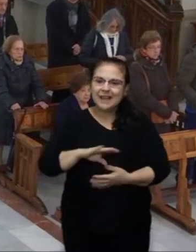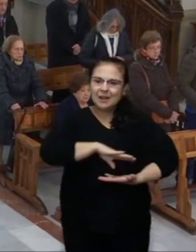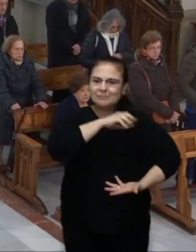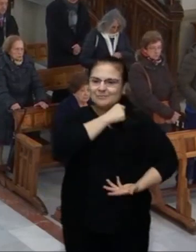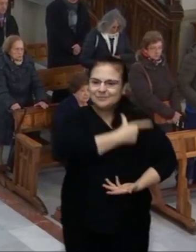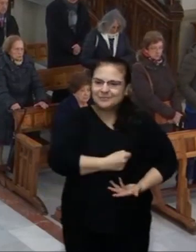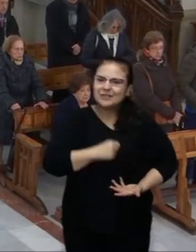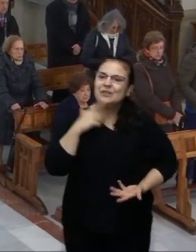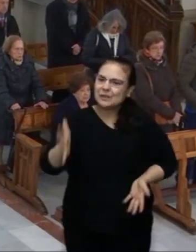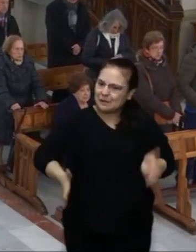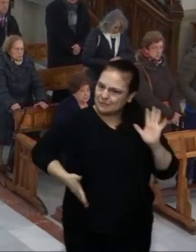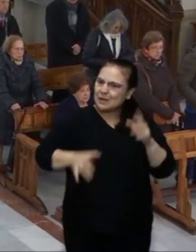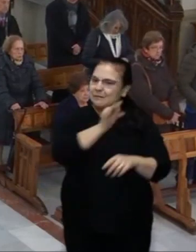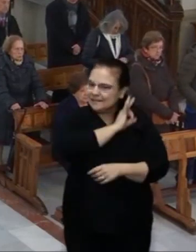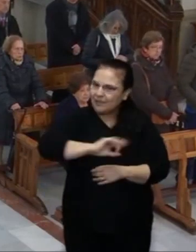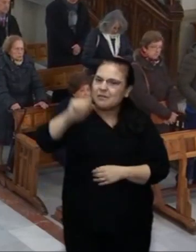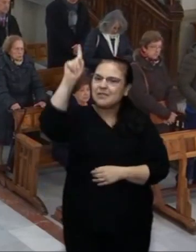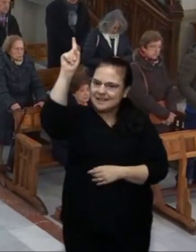Levantemos el corazón.